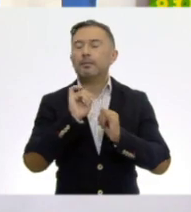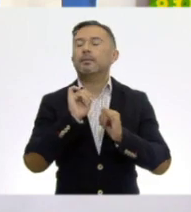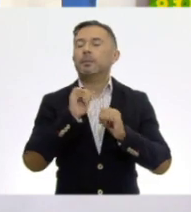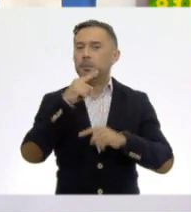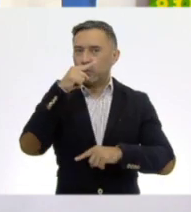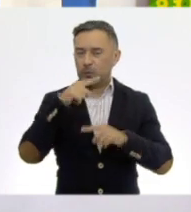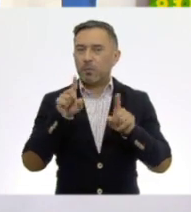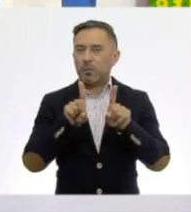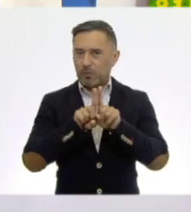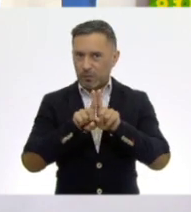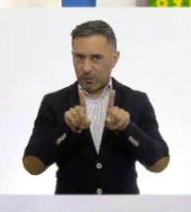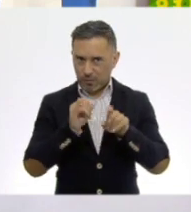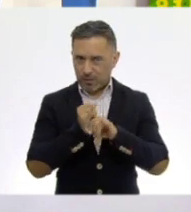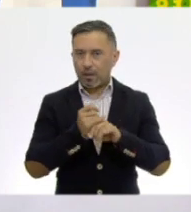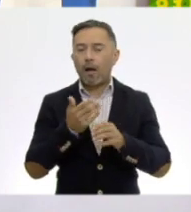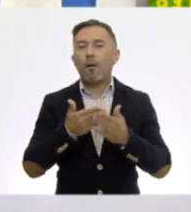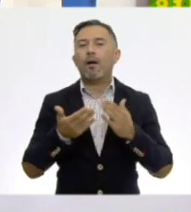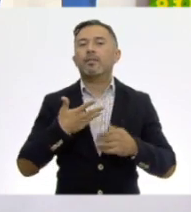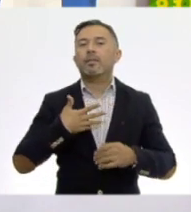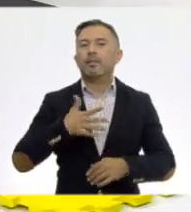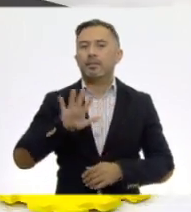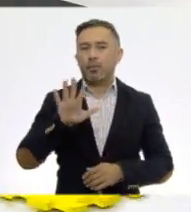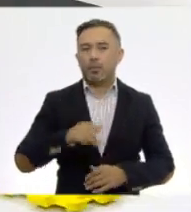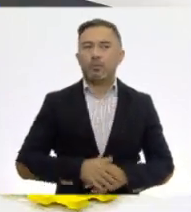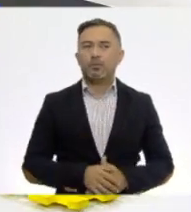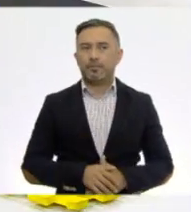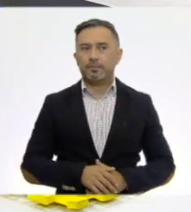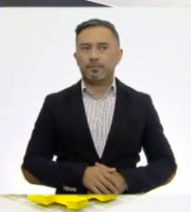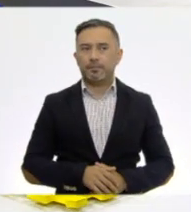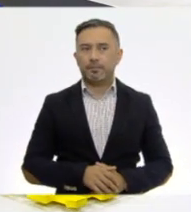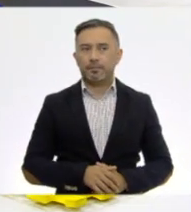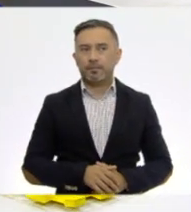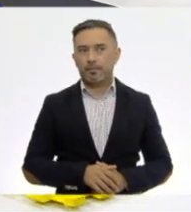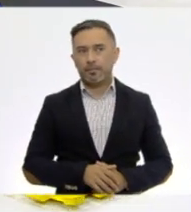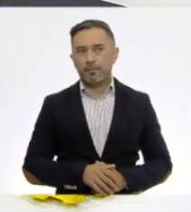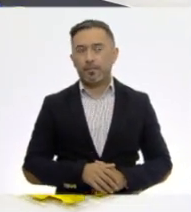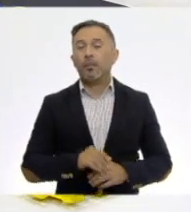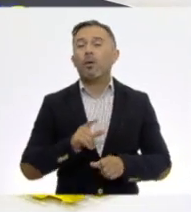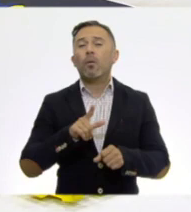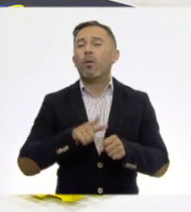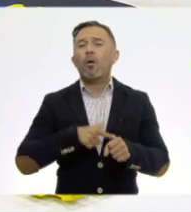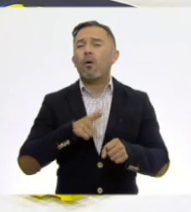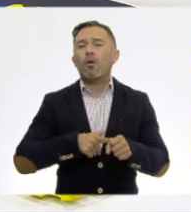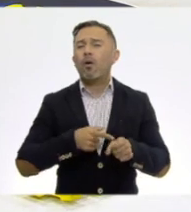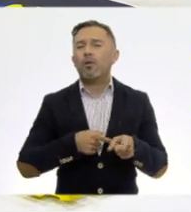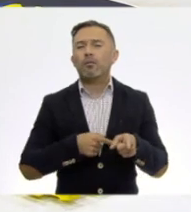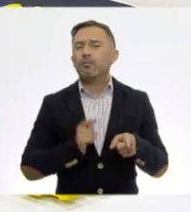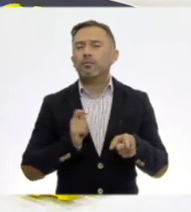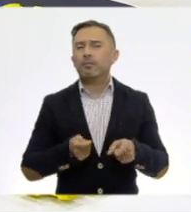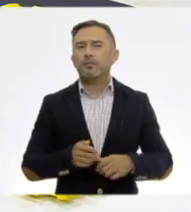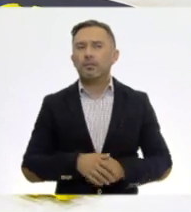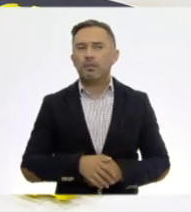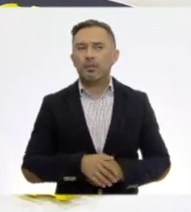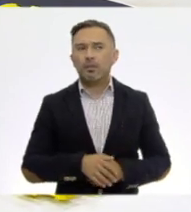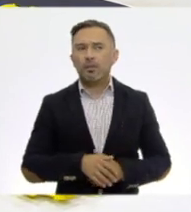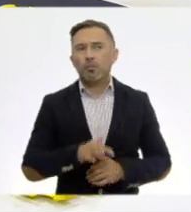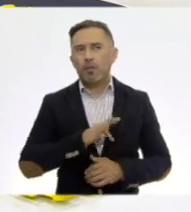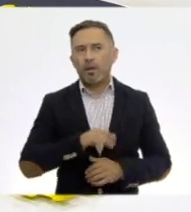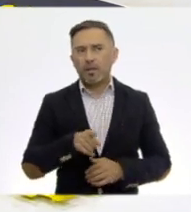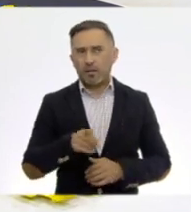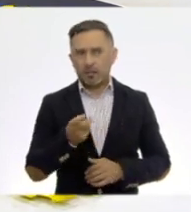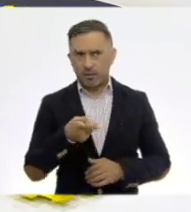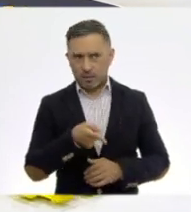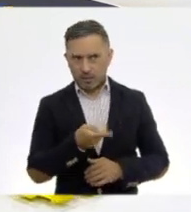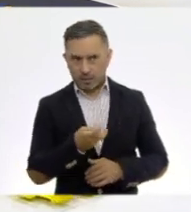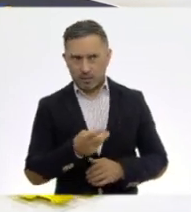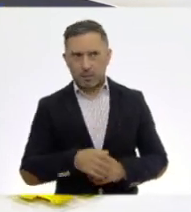longitud. Entonces ya tenemos cinco, y por el color me voy a guiar, supongo. ¿Otra arista? O tal vez es esta. No. A